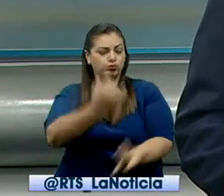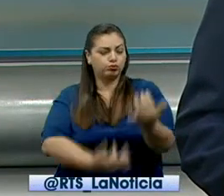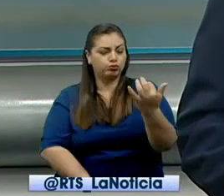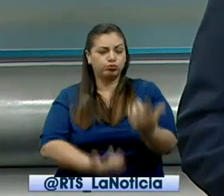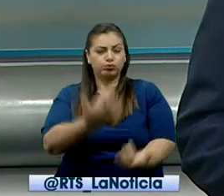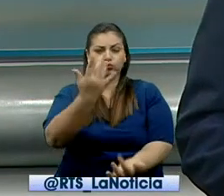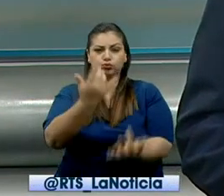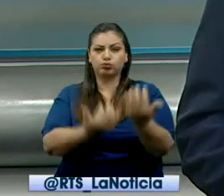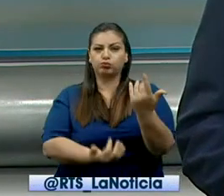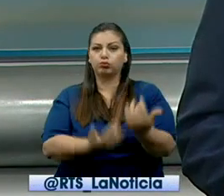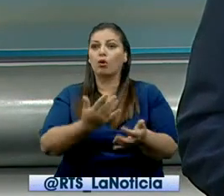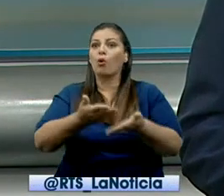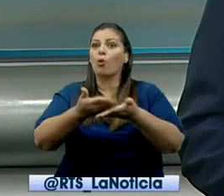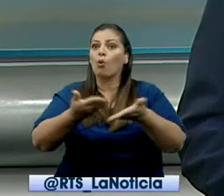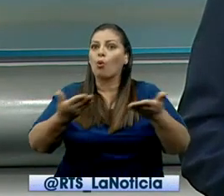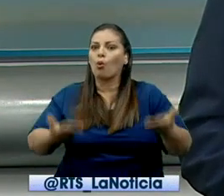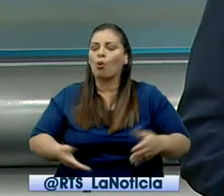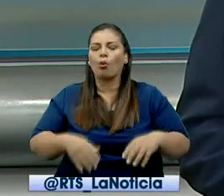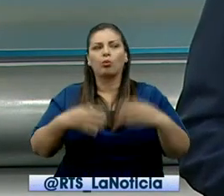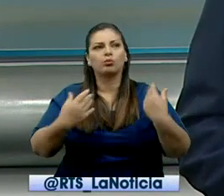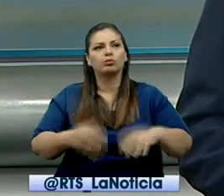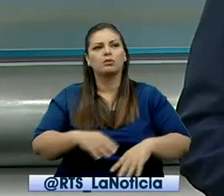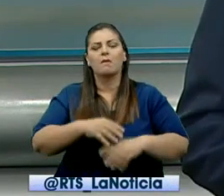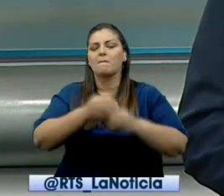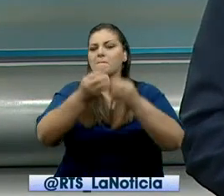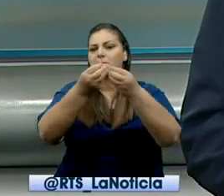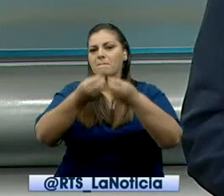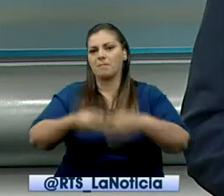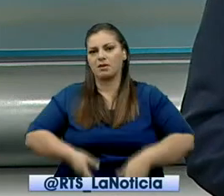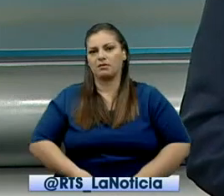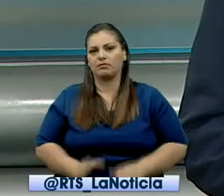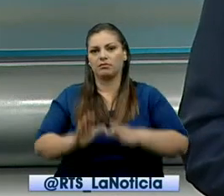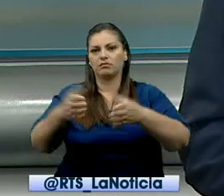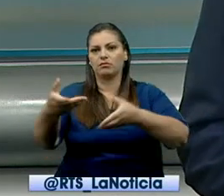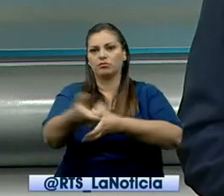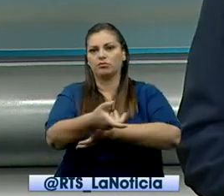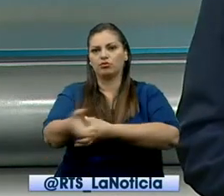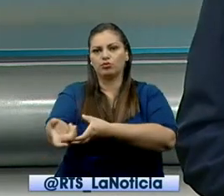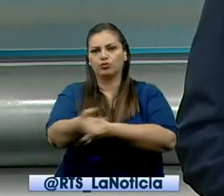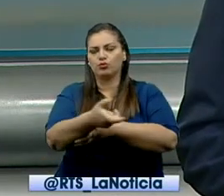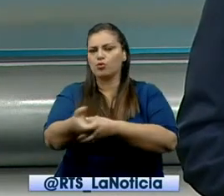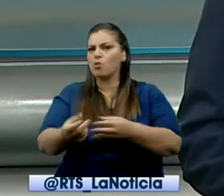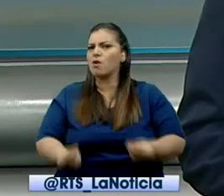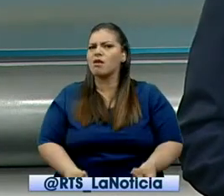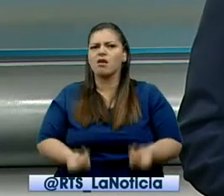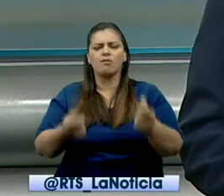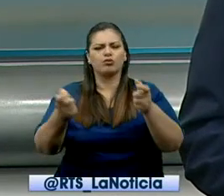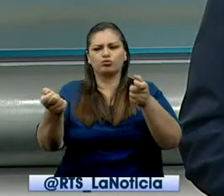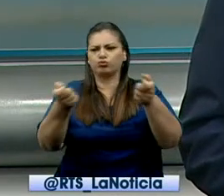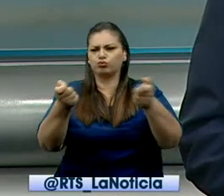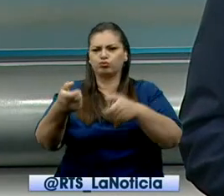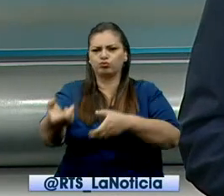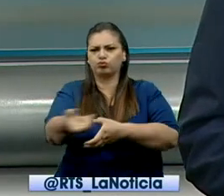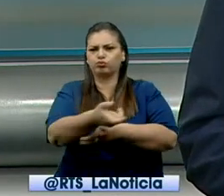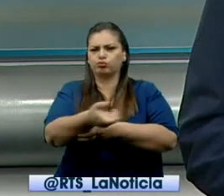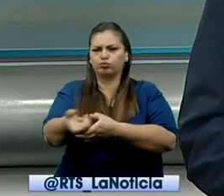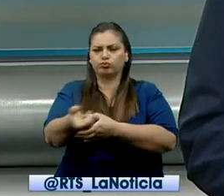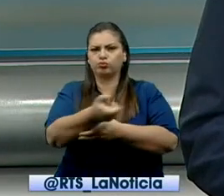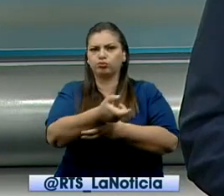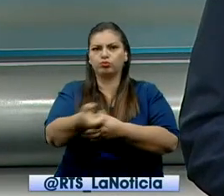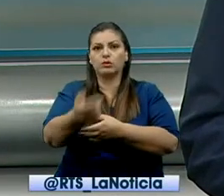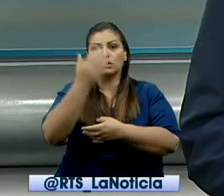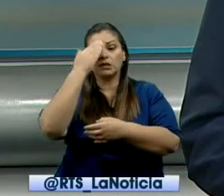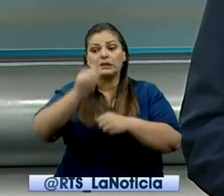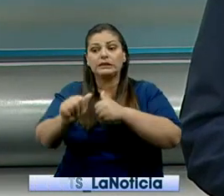se presentaron importantes pérdidas materiales. Personal del Cuerpo de Bomberos controló las llamas y evitó que los flagelos se extiendan a